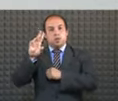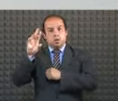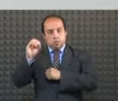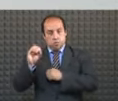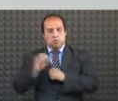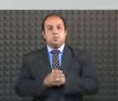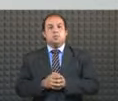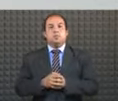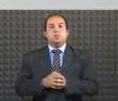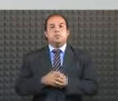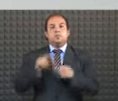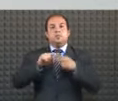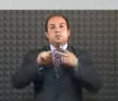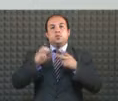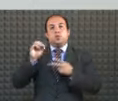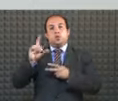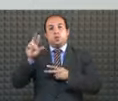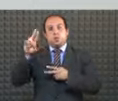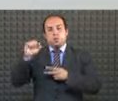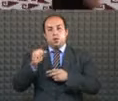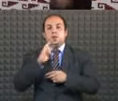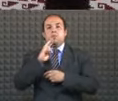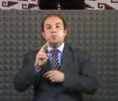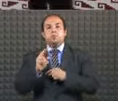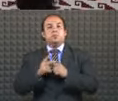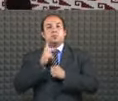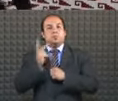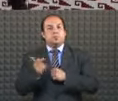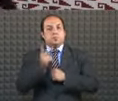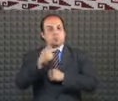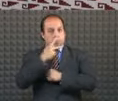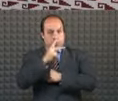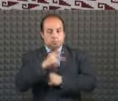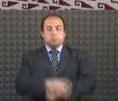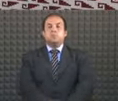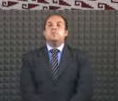y Oliva también para contestar cualquier pregunta.